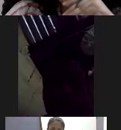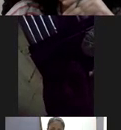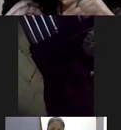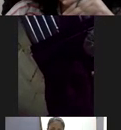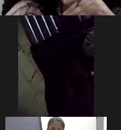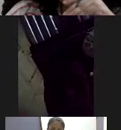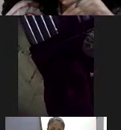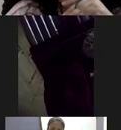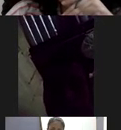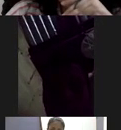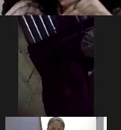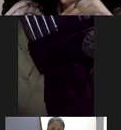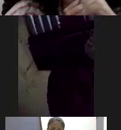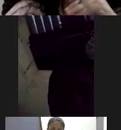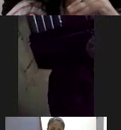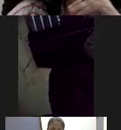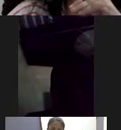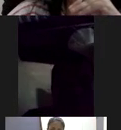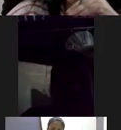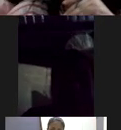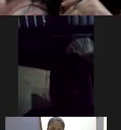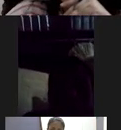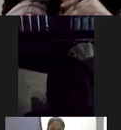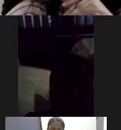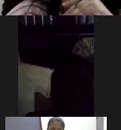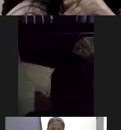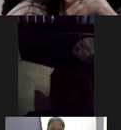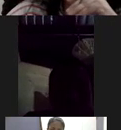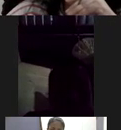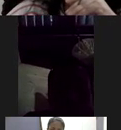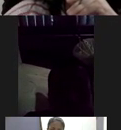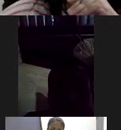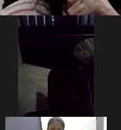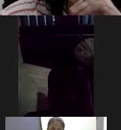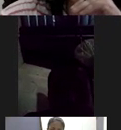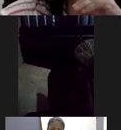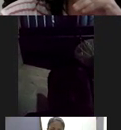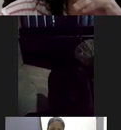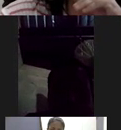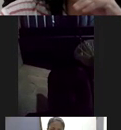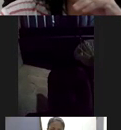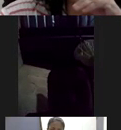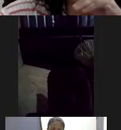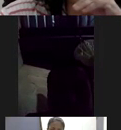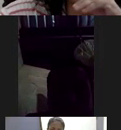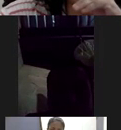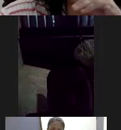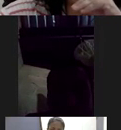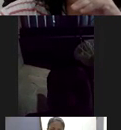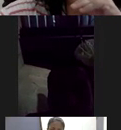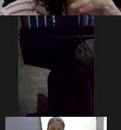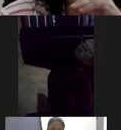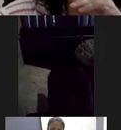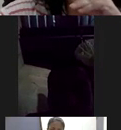que varios de ustedes ya lo vieron. Los que no lo han visto, estudienlo. Y si no, de todos modos, aquí en el PPT